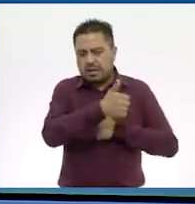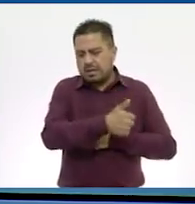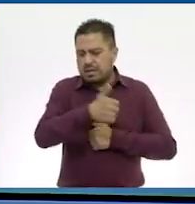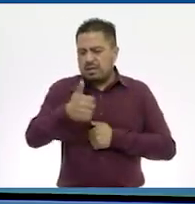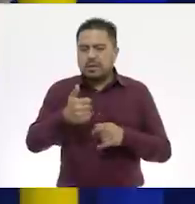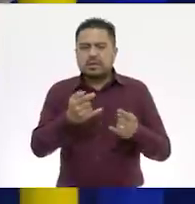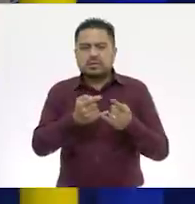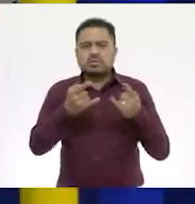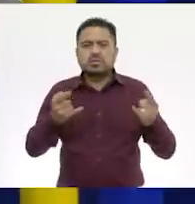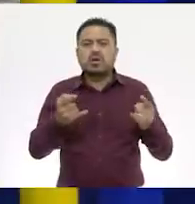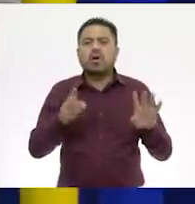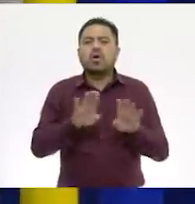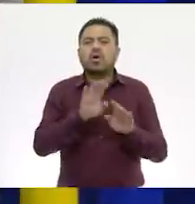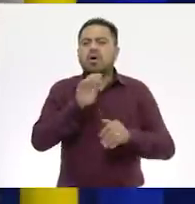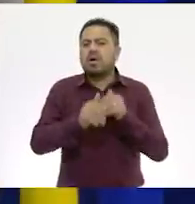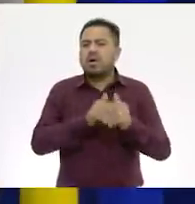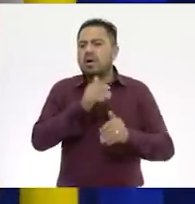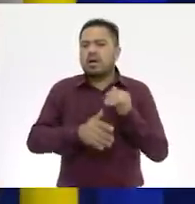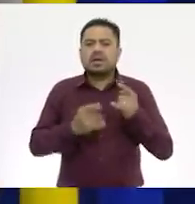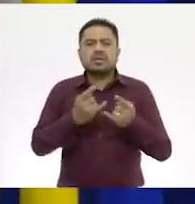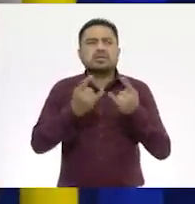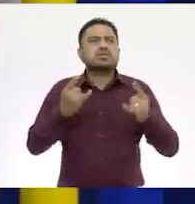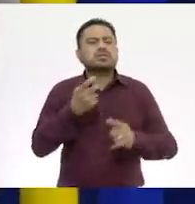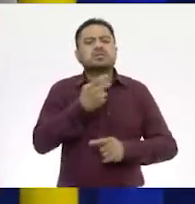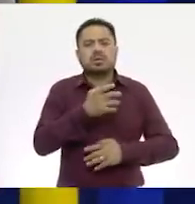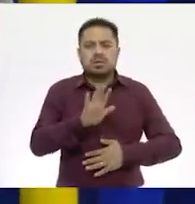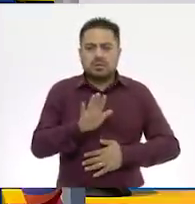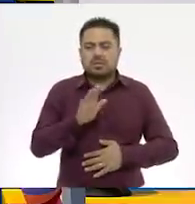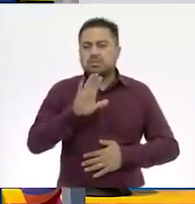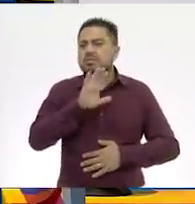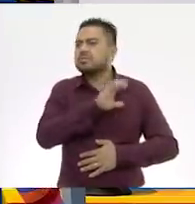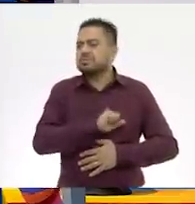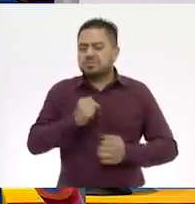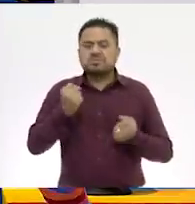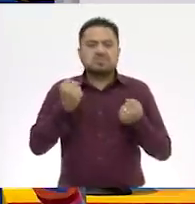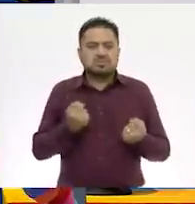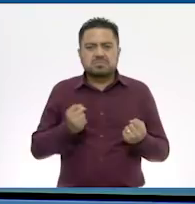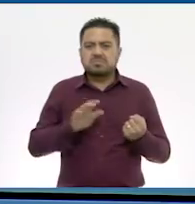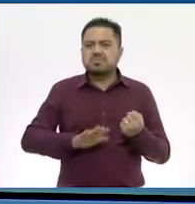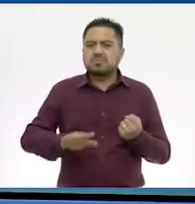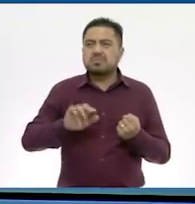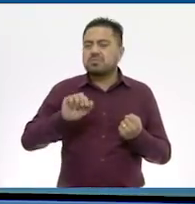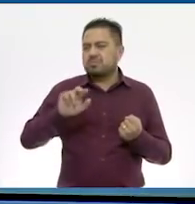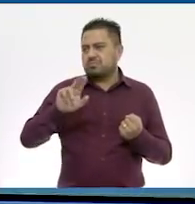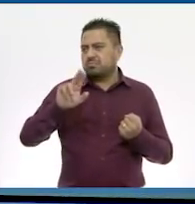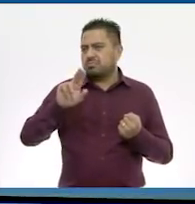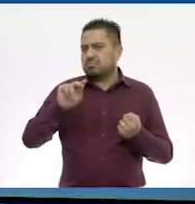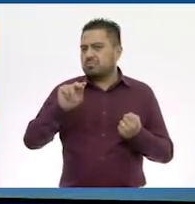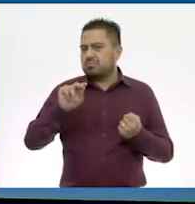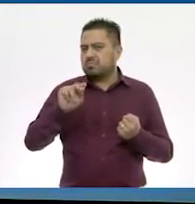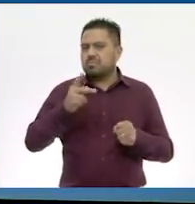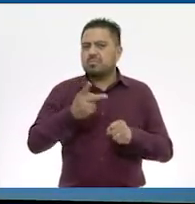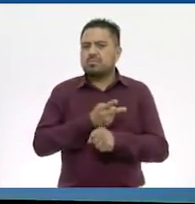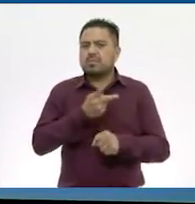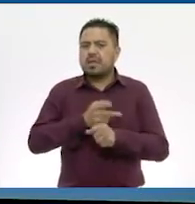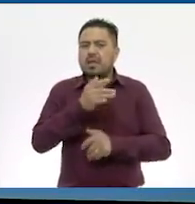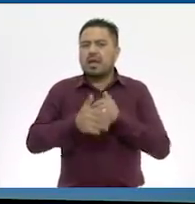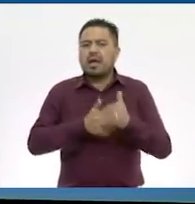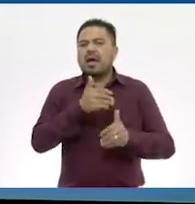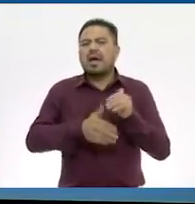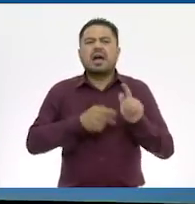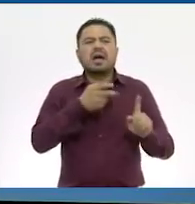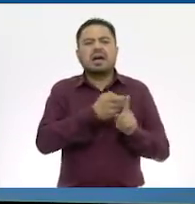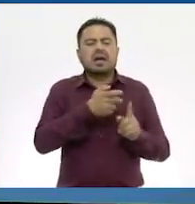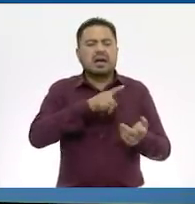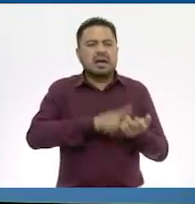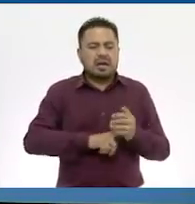historia. ¿Y cómo terminan esas historias? Eran agradables seguramente. No. Lo que pasa es que los finales tenían